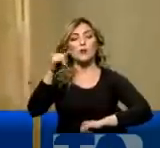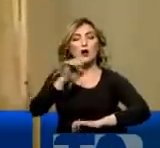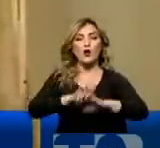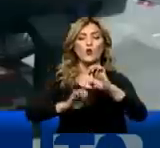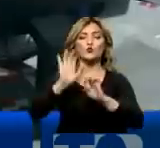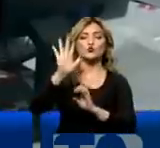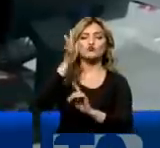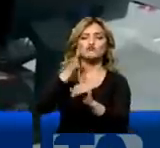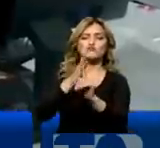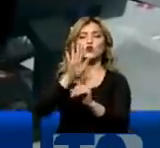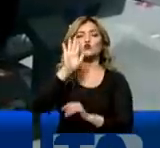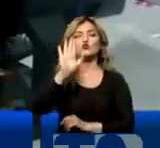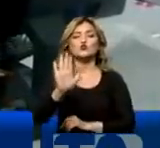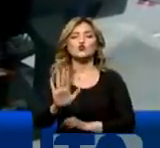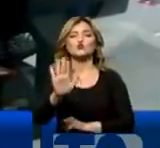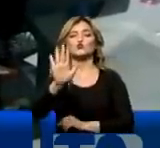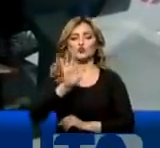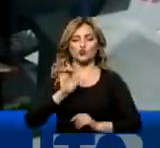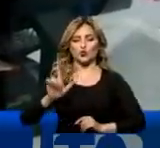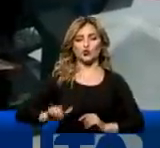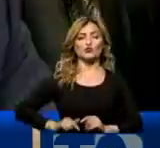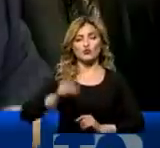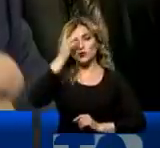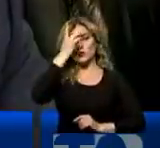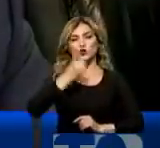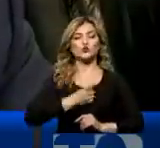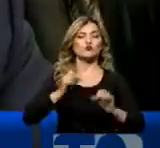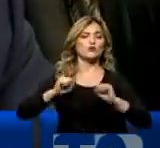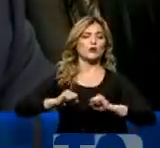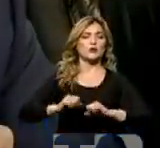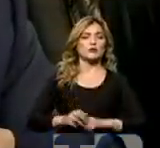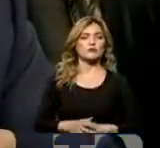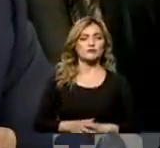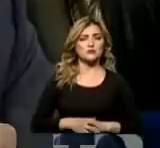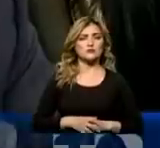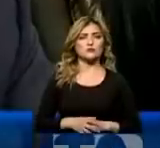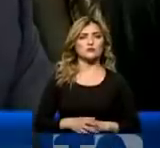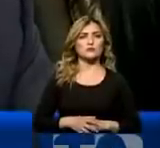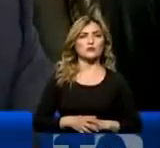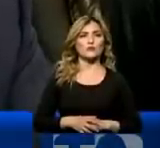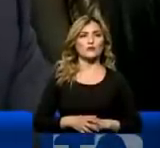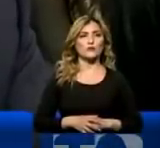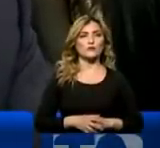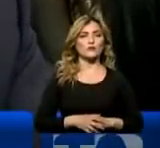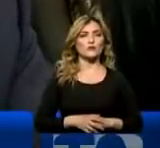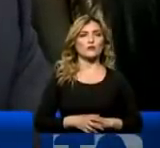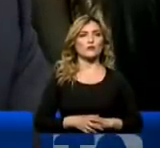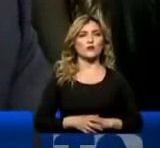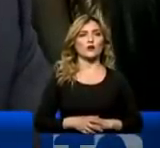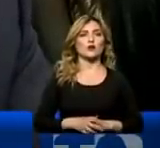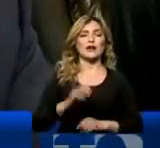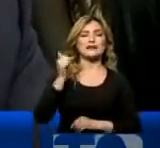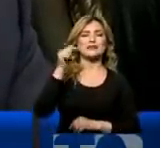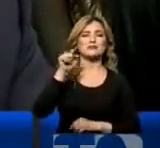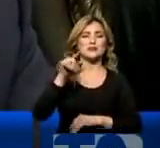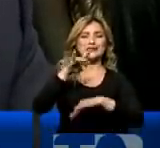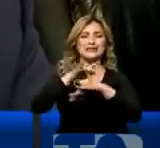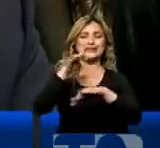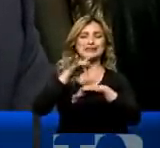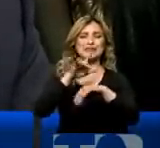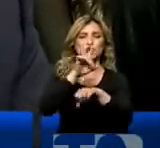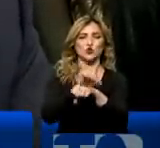estado de salud del paciente y tomar decisiones. Se han derivado a más de 10.000 citas médicas en los